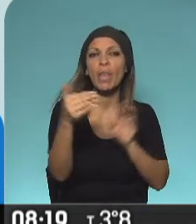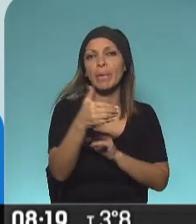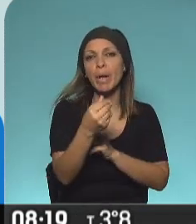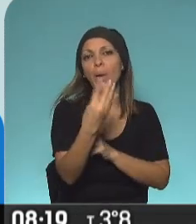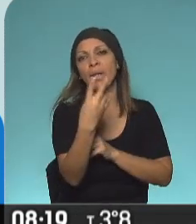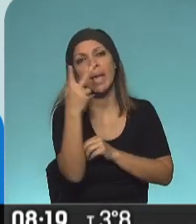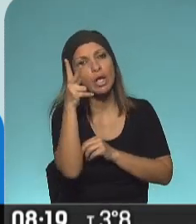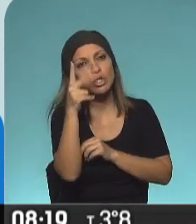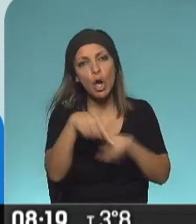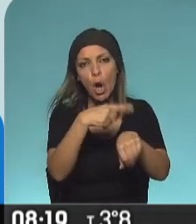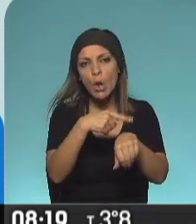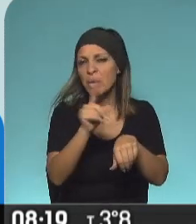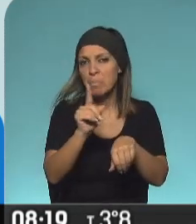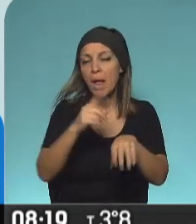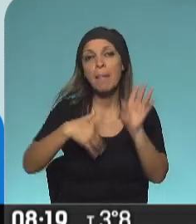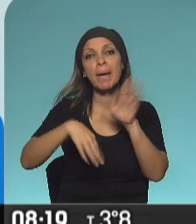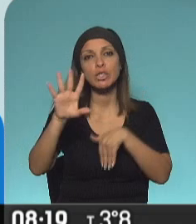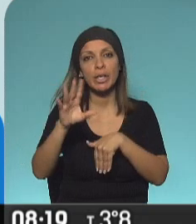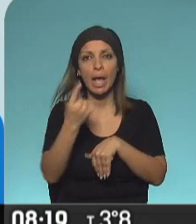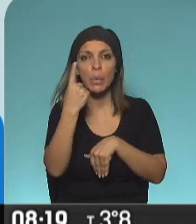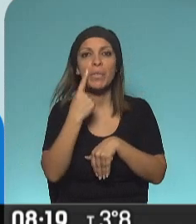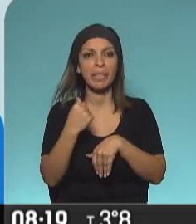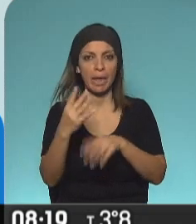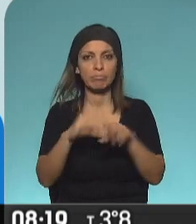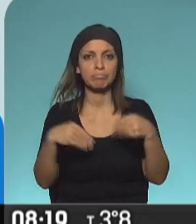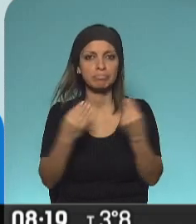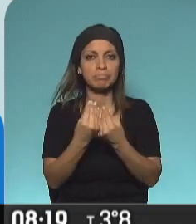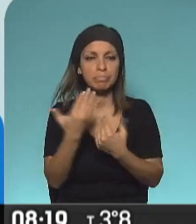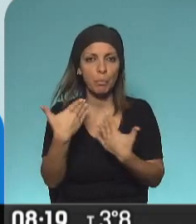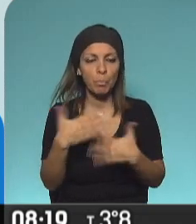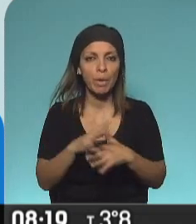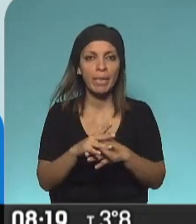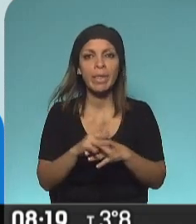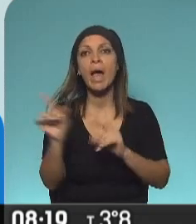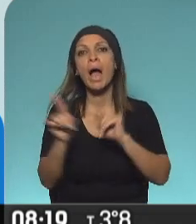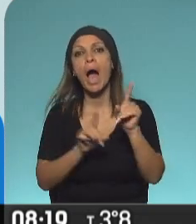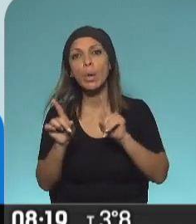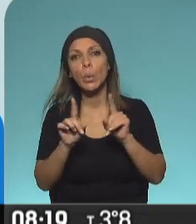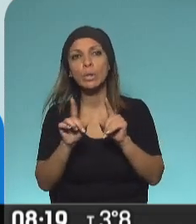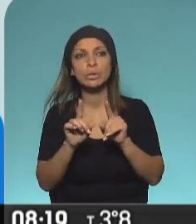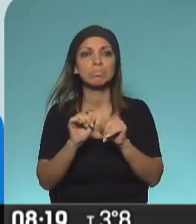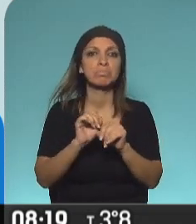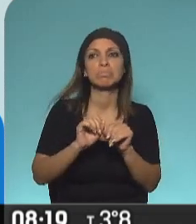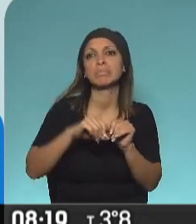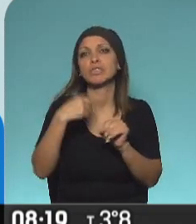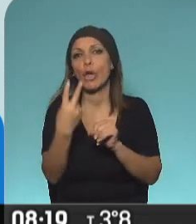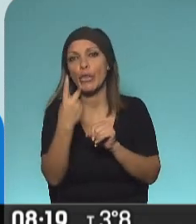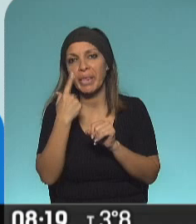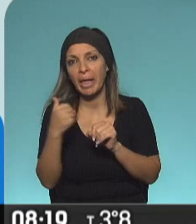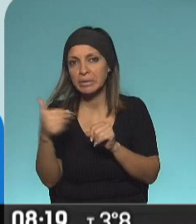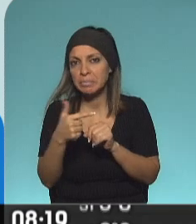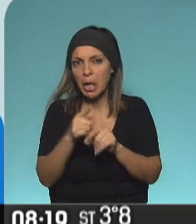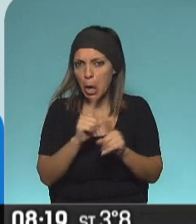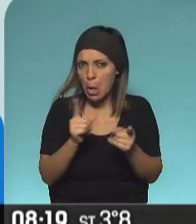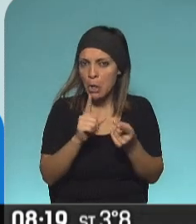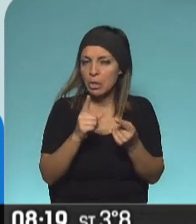horas, la enorme mayoría está en las primeras 24 y una proporción un poco menor está dentro de las segundas 24. De manera que no son datos